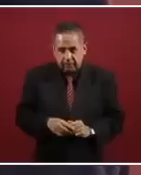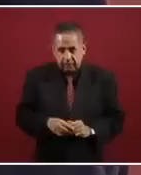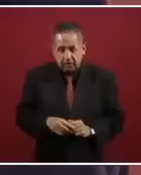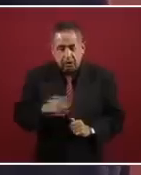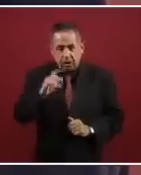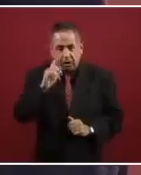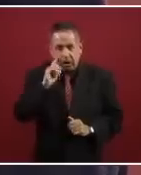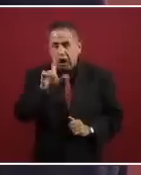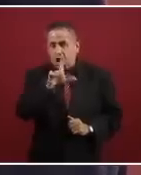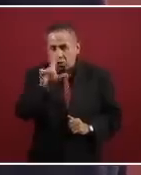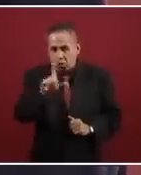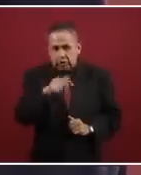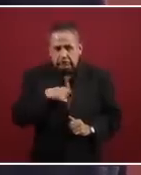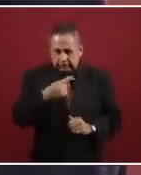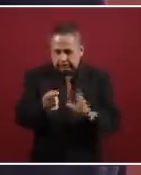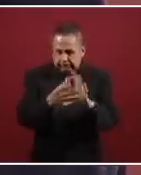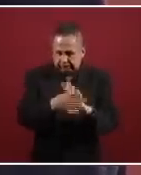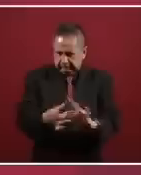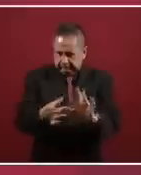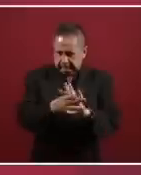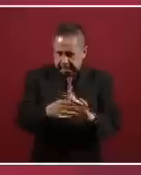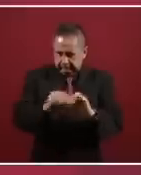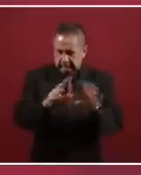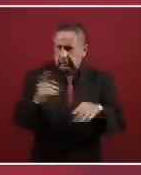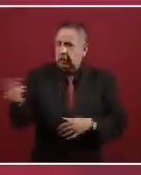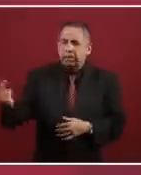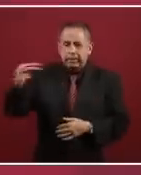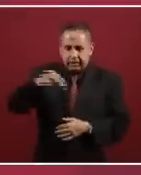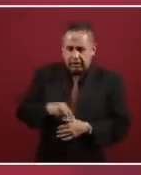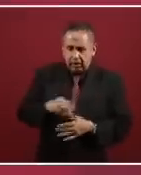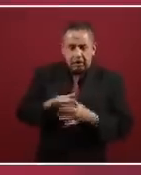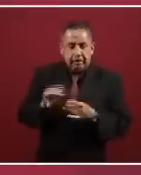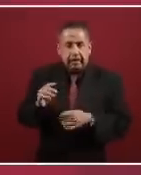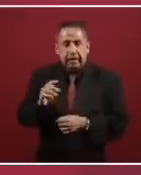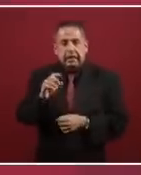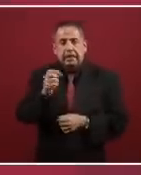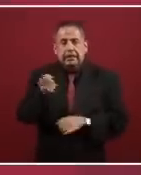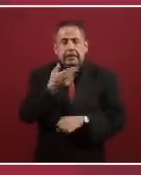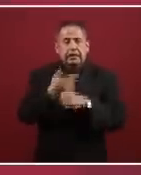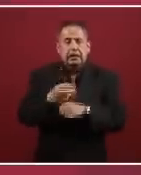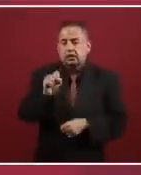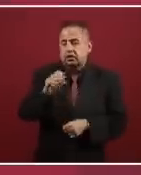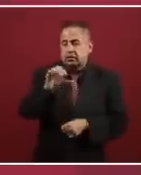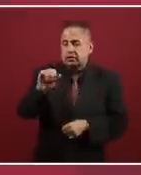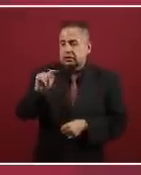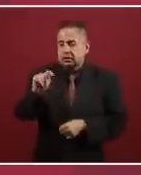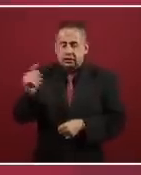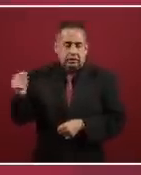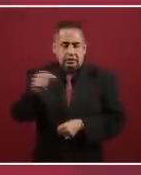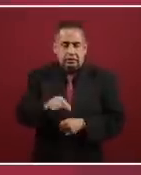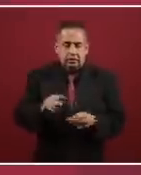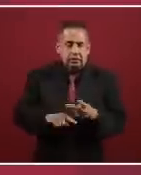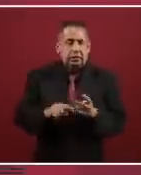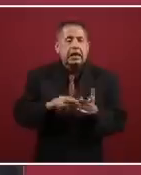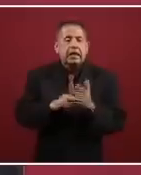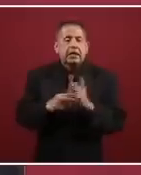lo vemos el lunes. Nos va a informar el secretario de Comunicaciones y el ingeniero